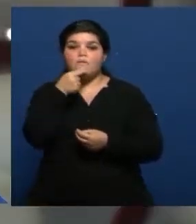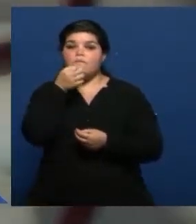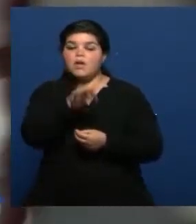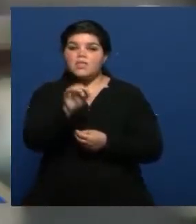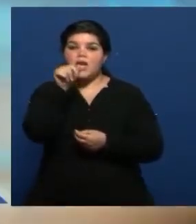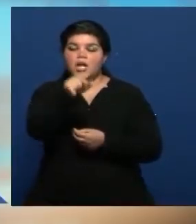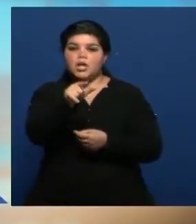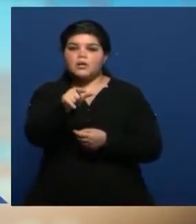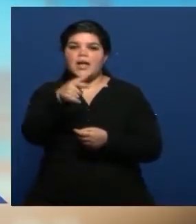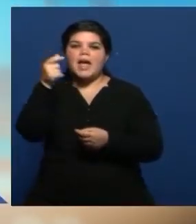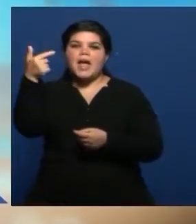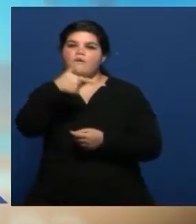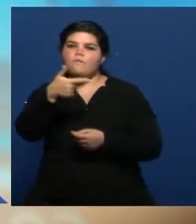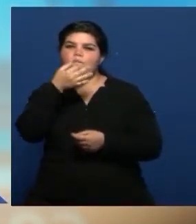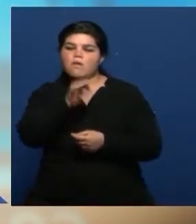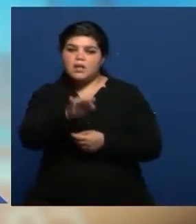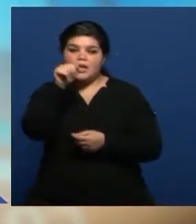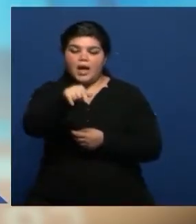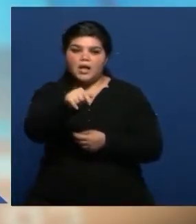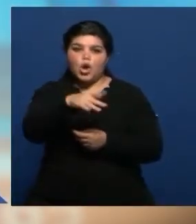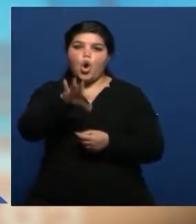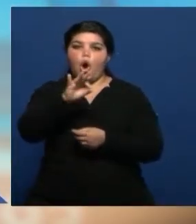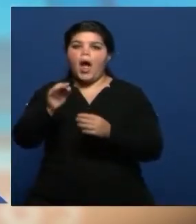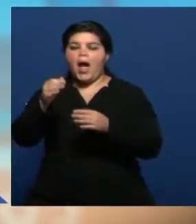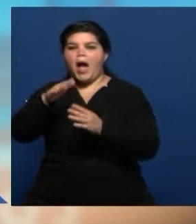en un almacén para que el almacenero,